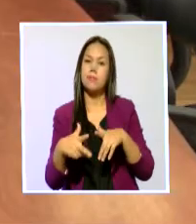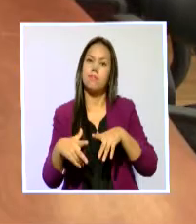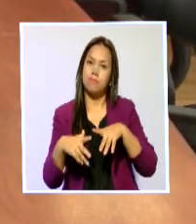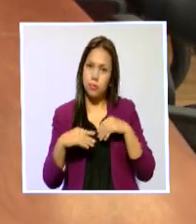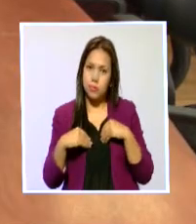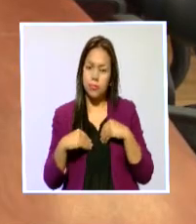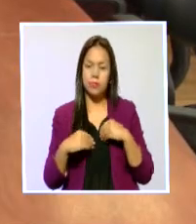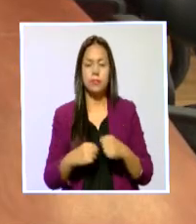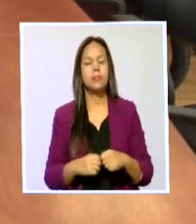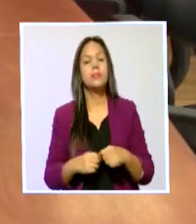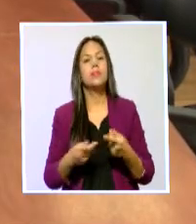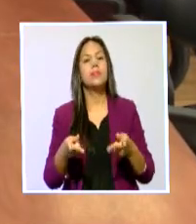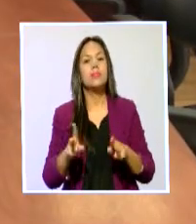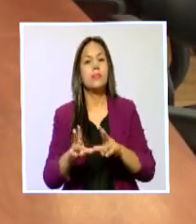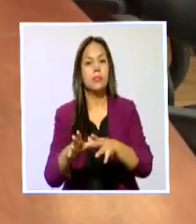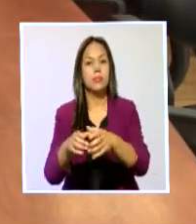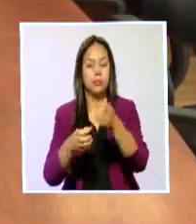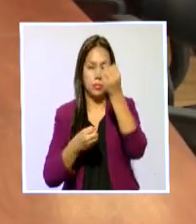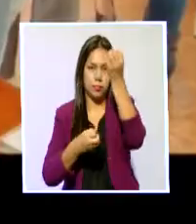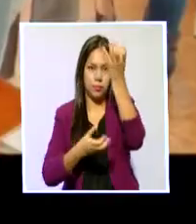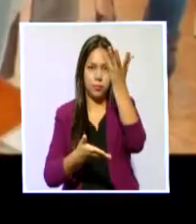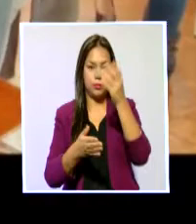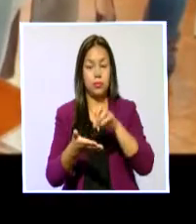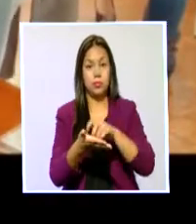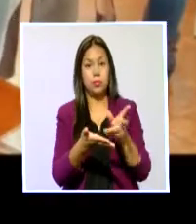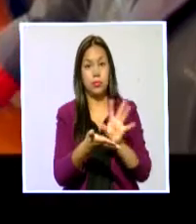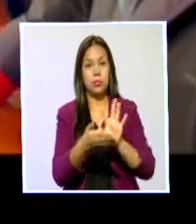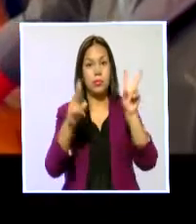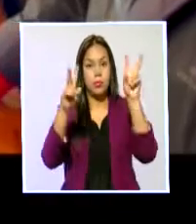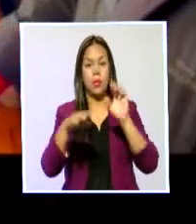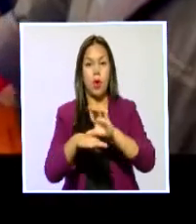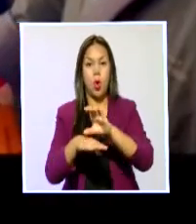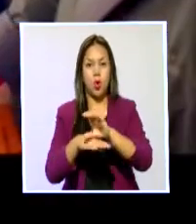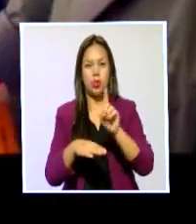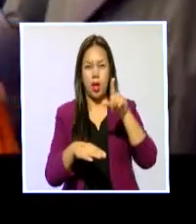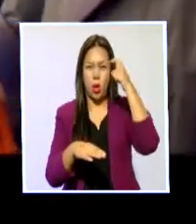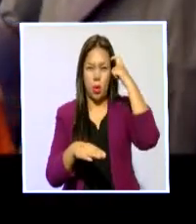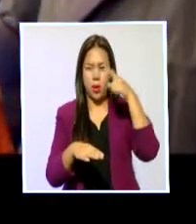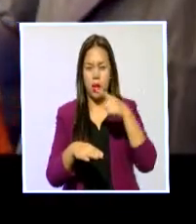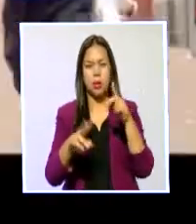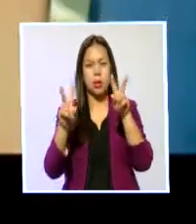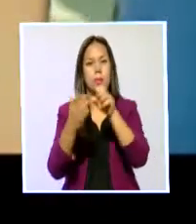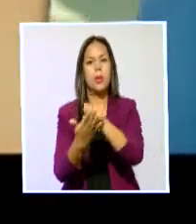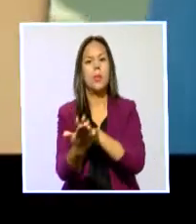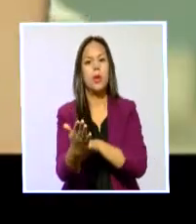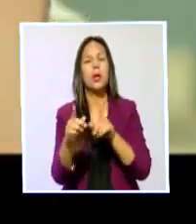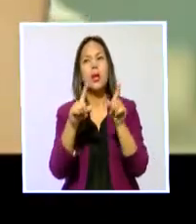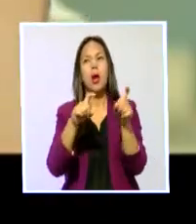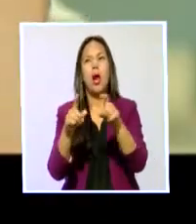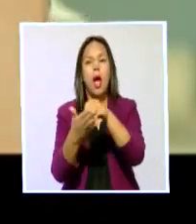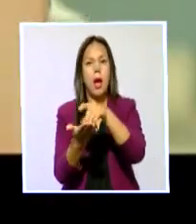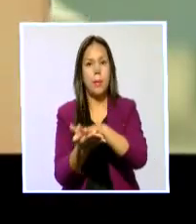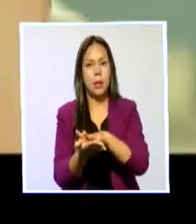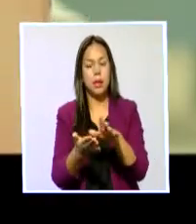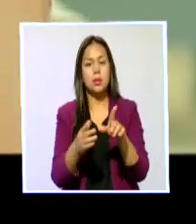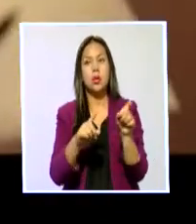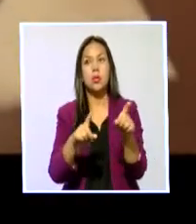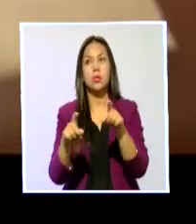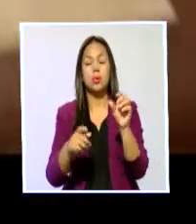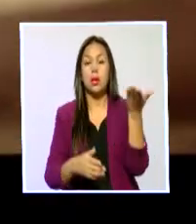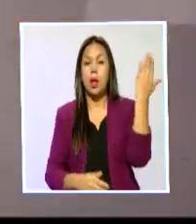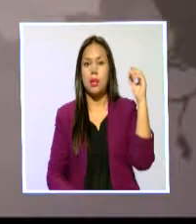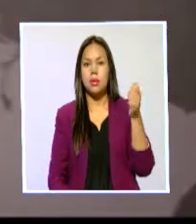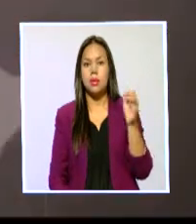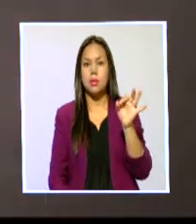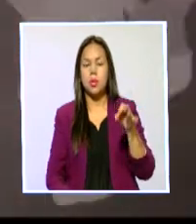el informe preparado por la Comisión de Justicia de la Asamblea sobre el veto parcial del Ejecutivo al proyecto de ley para la aplicación de la consulta popular del